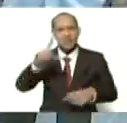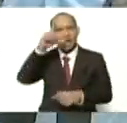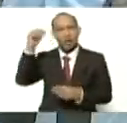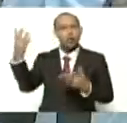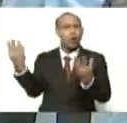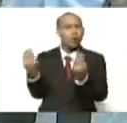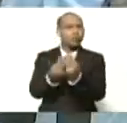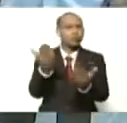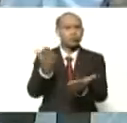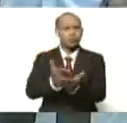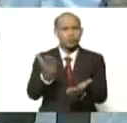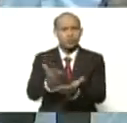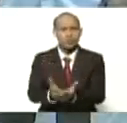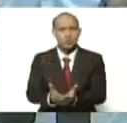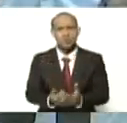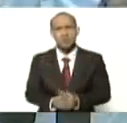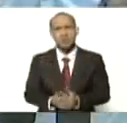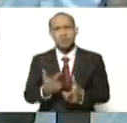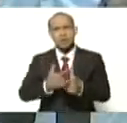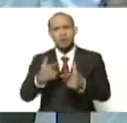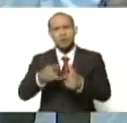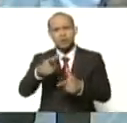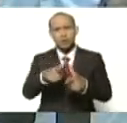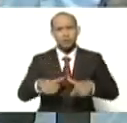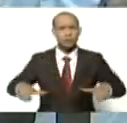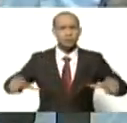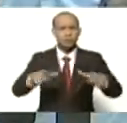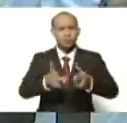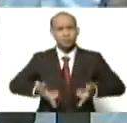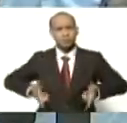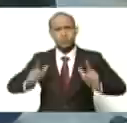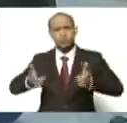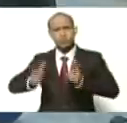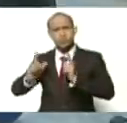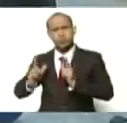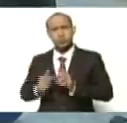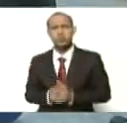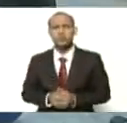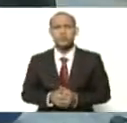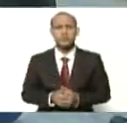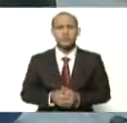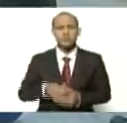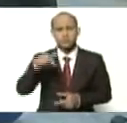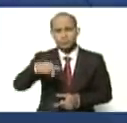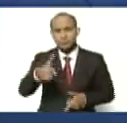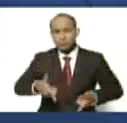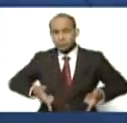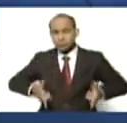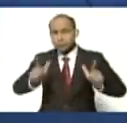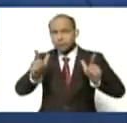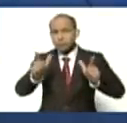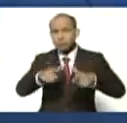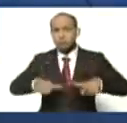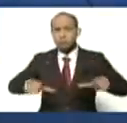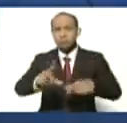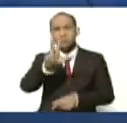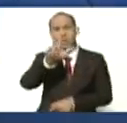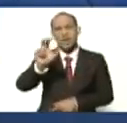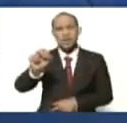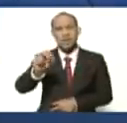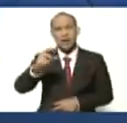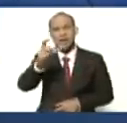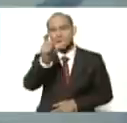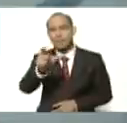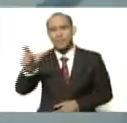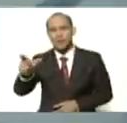nos acompañará de manera presidente que estos espacios vamos a permitir atender aproximadamente está área de rehabilitación 30 pacientes diarios